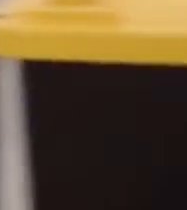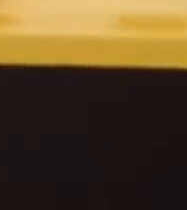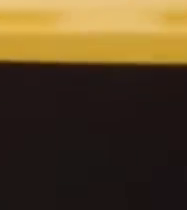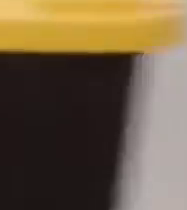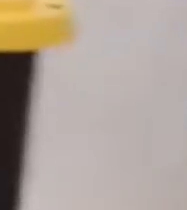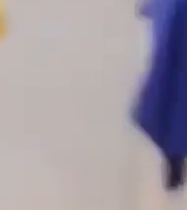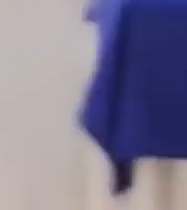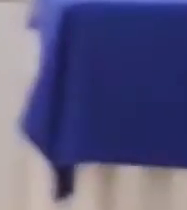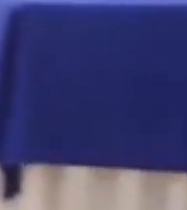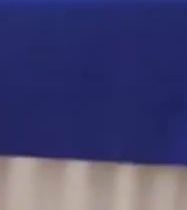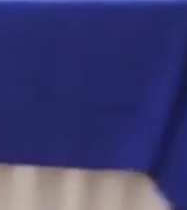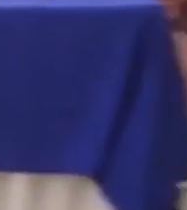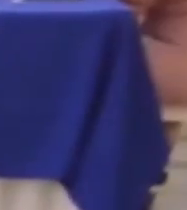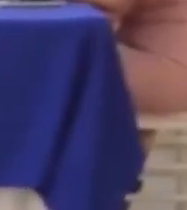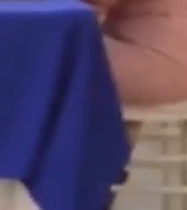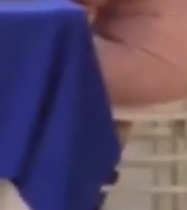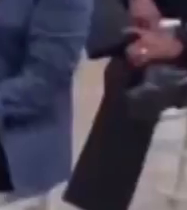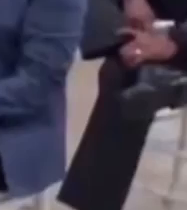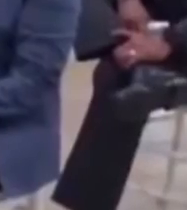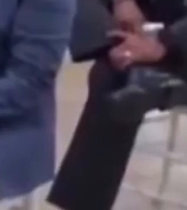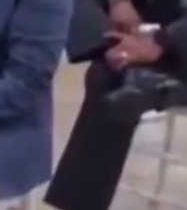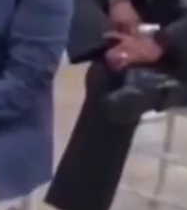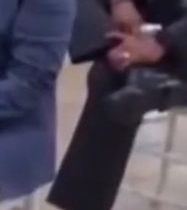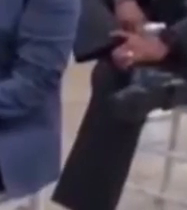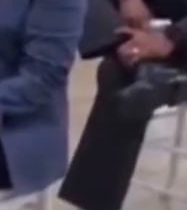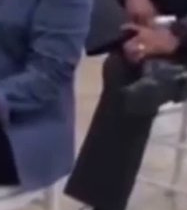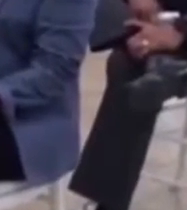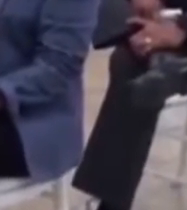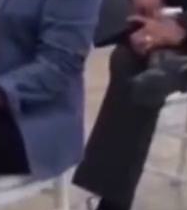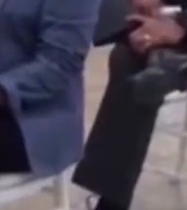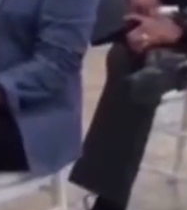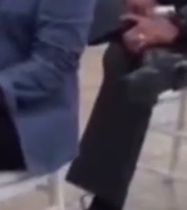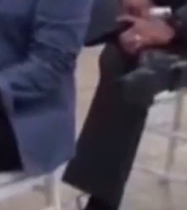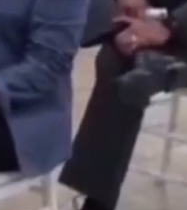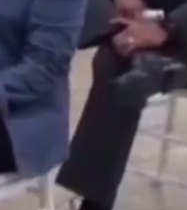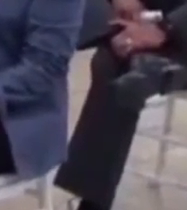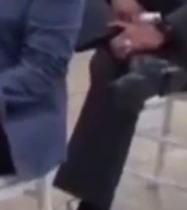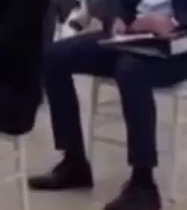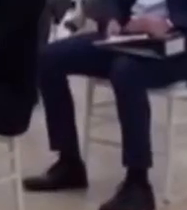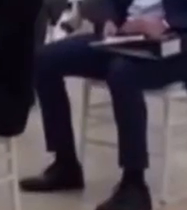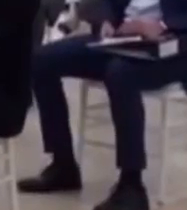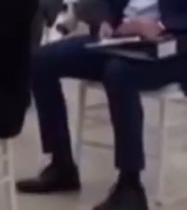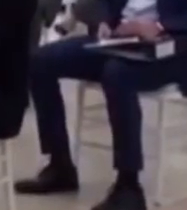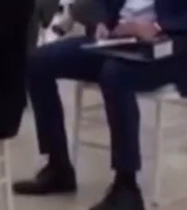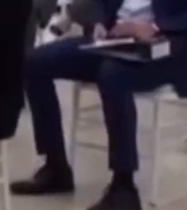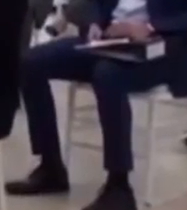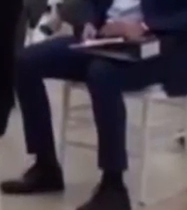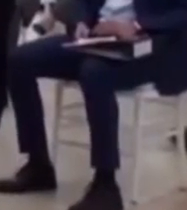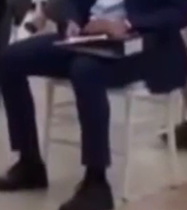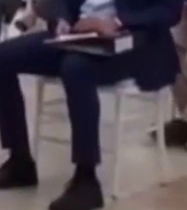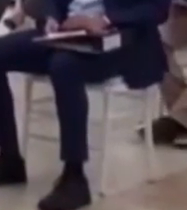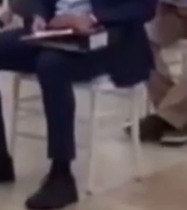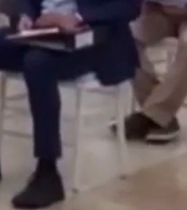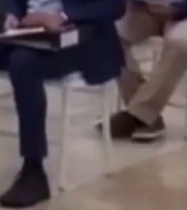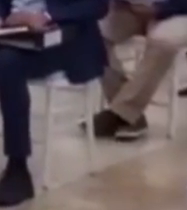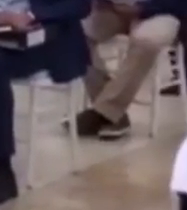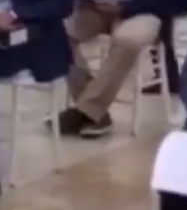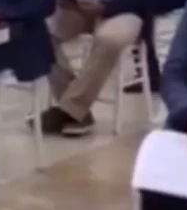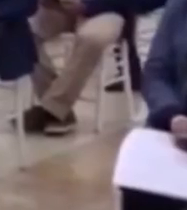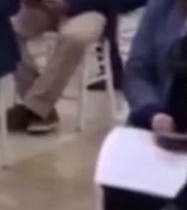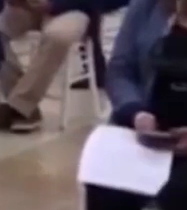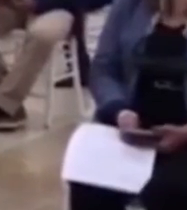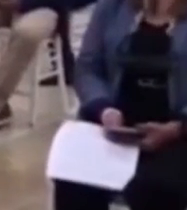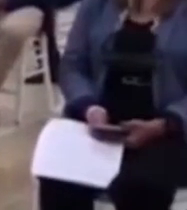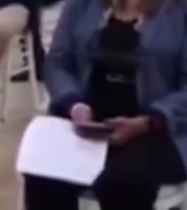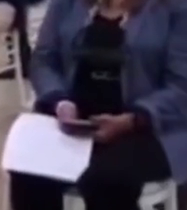junto a integrantes del consejo nacional de logística secretaria de transparencia y veedores se llevó a cabo el proceso de recepción de cinco ofertas